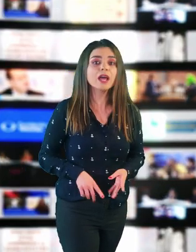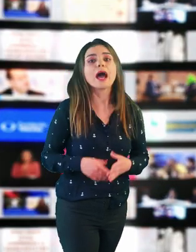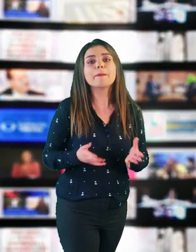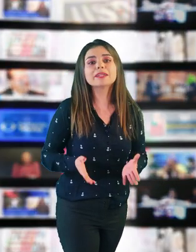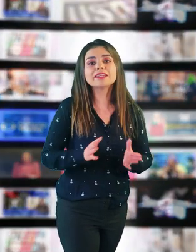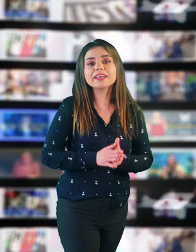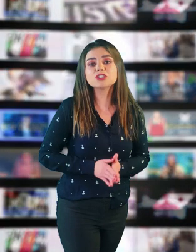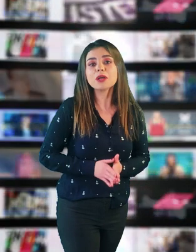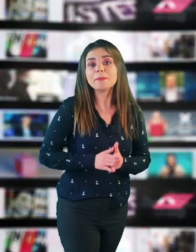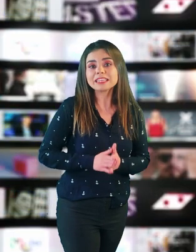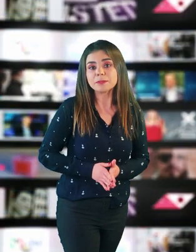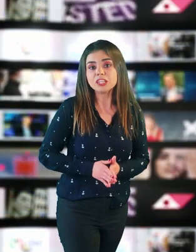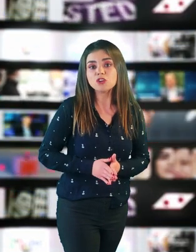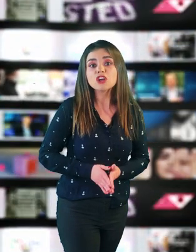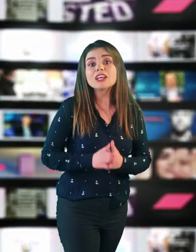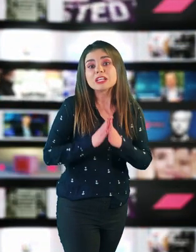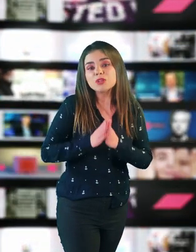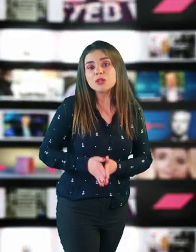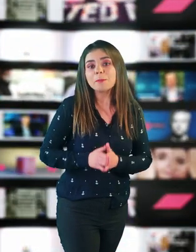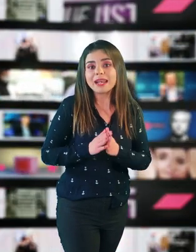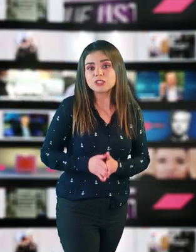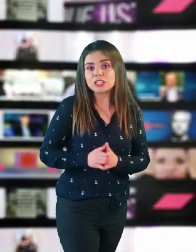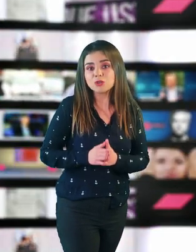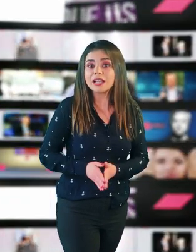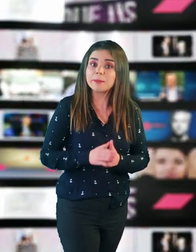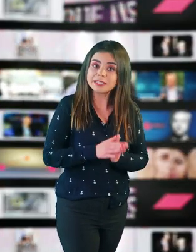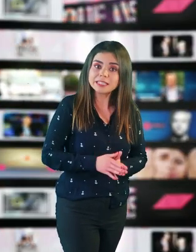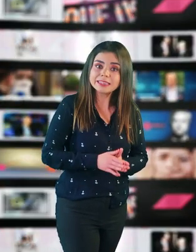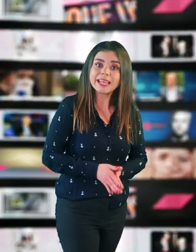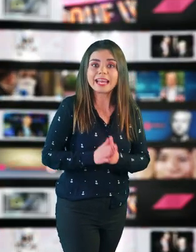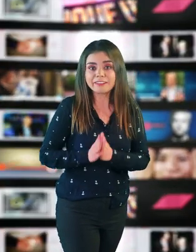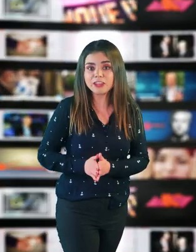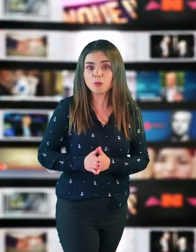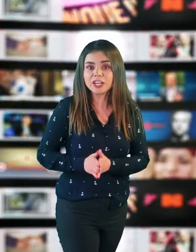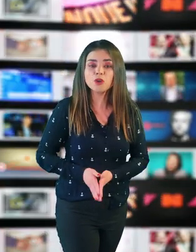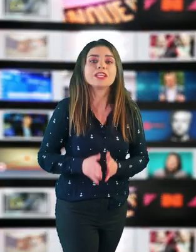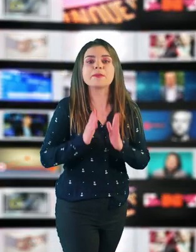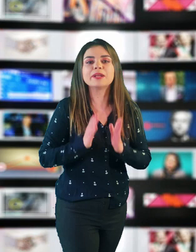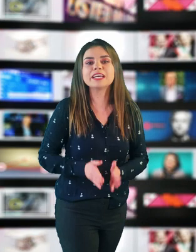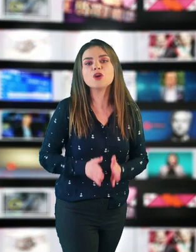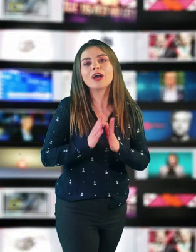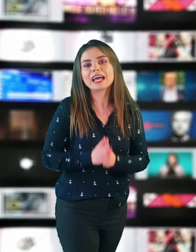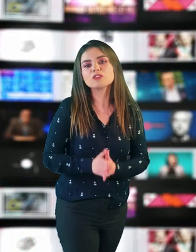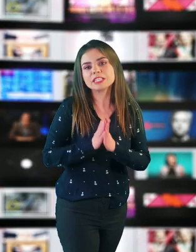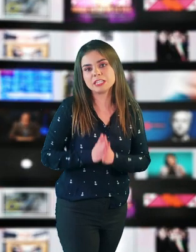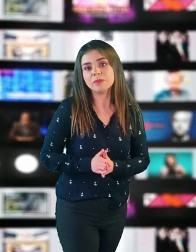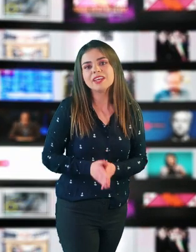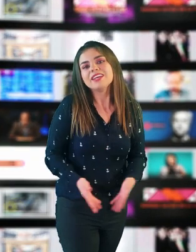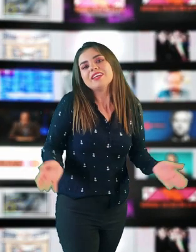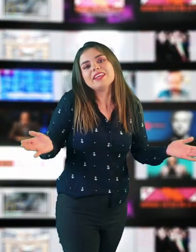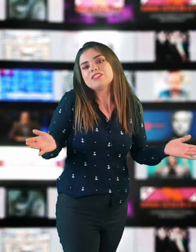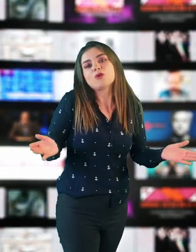Alstom. A partir de esto, el martes 22 se reunieron en Palacio Nacional el presidente, la jefa de gobierno y el empresario Carlos